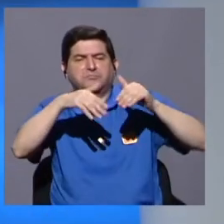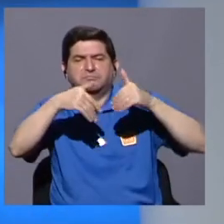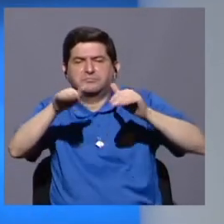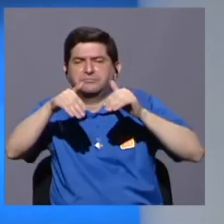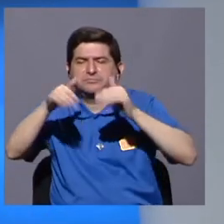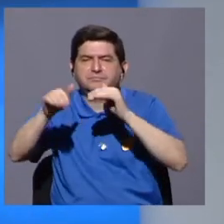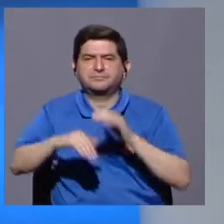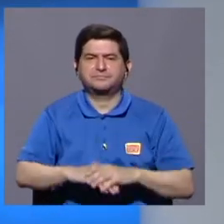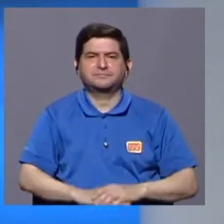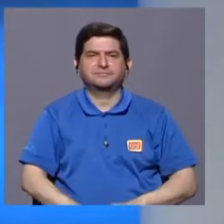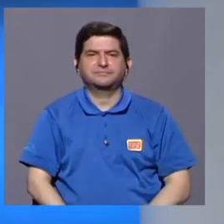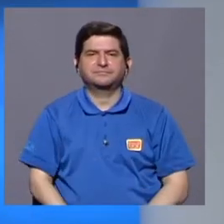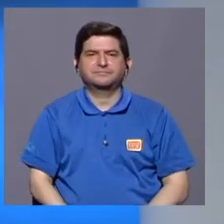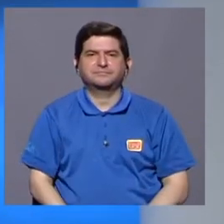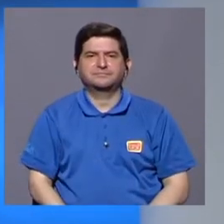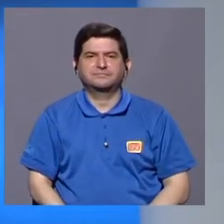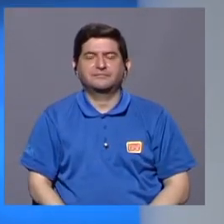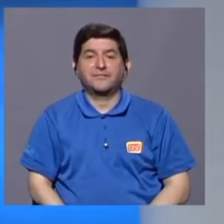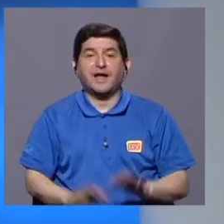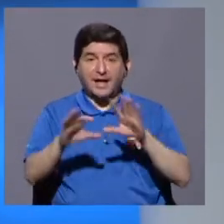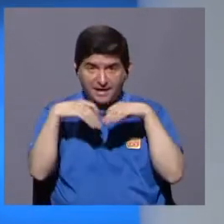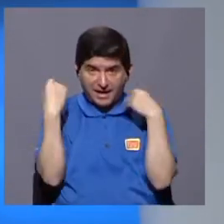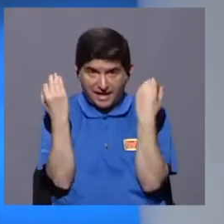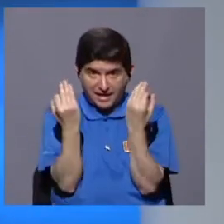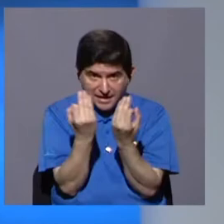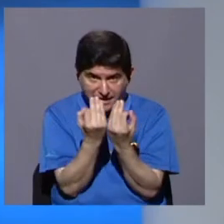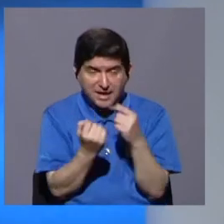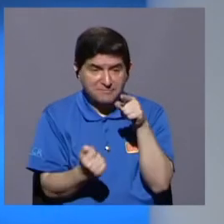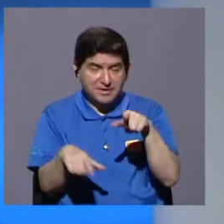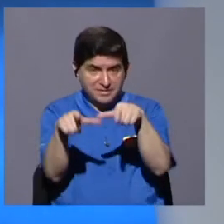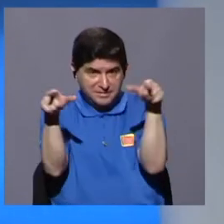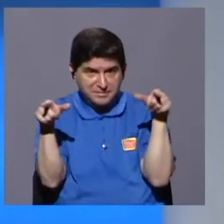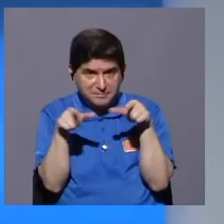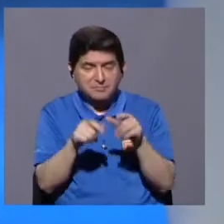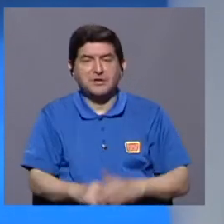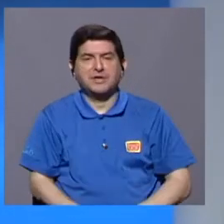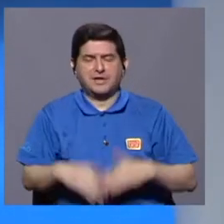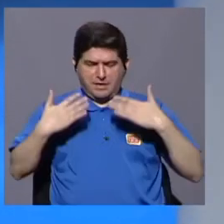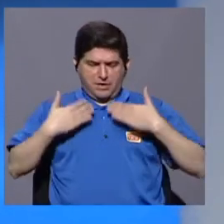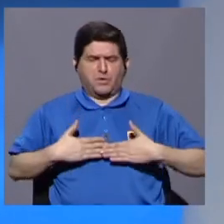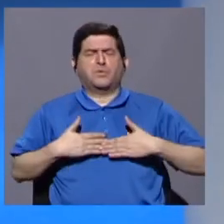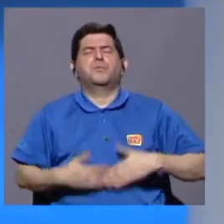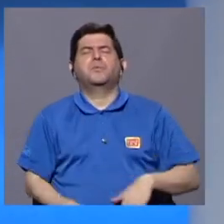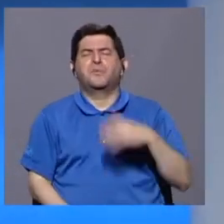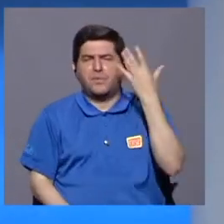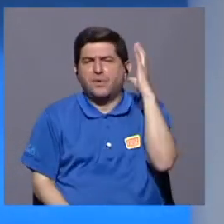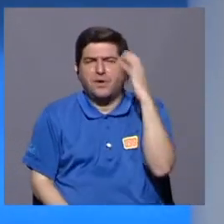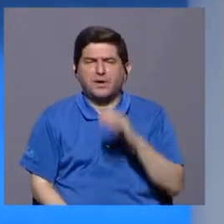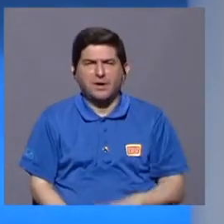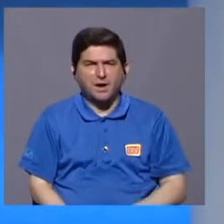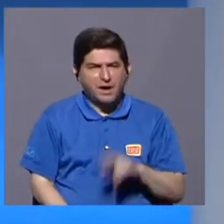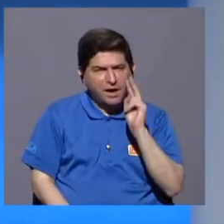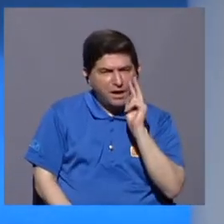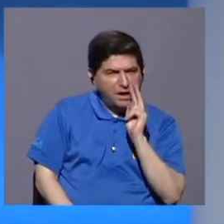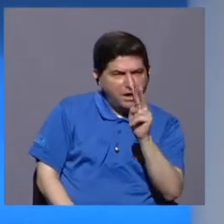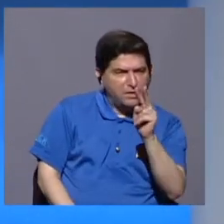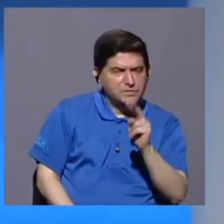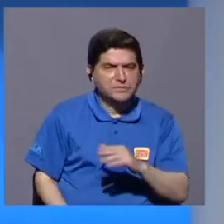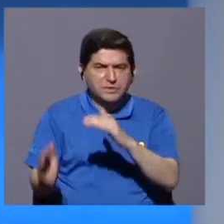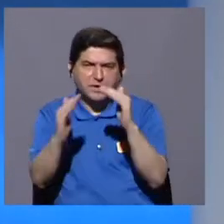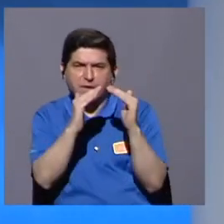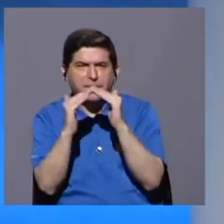ahuyentarlos. Entonces, la familia que se encontraba ahí de pechos amarillos, al ver esa